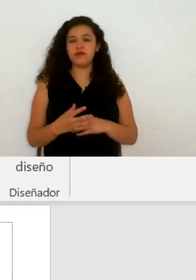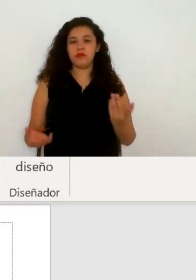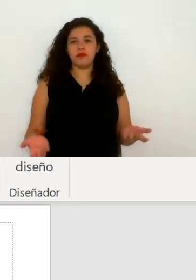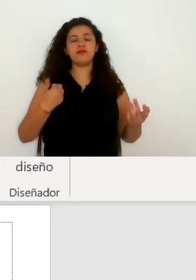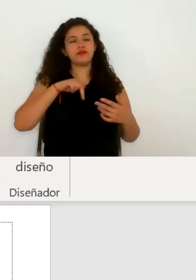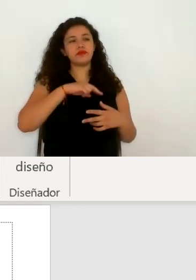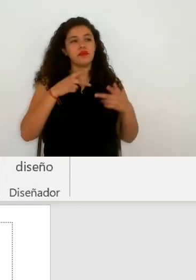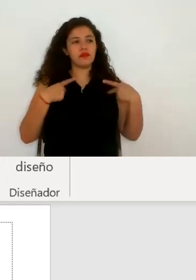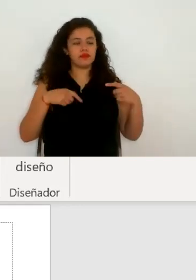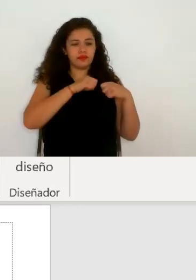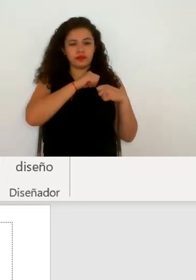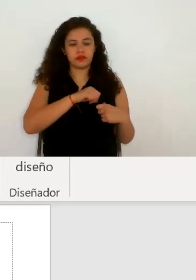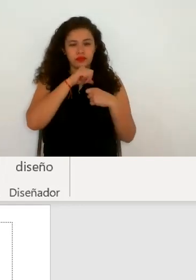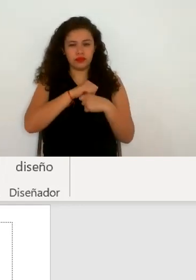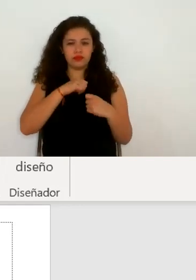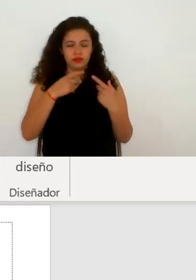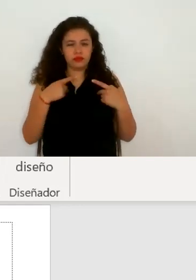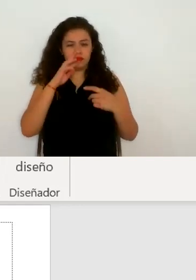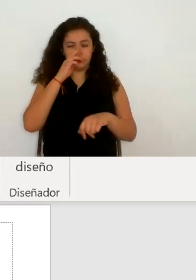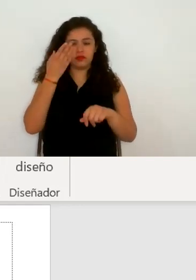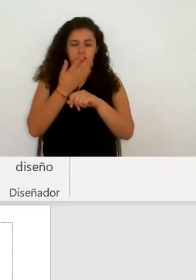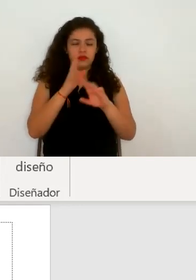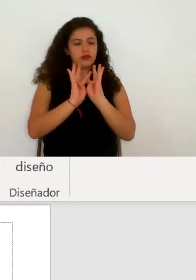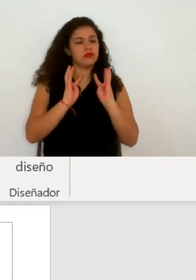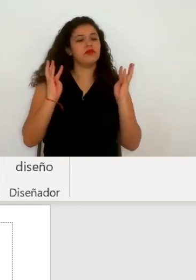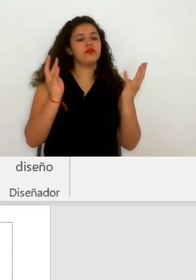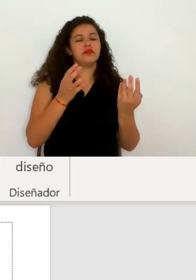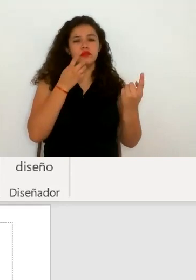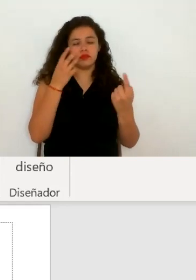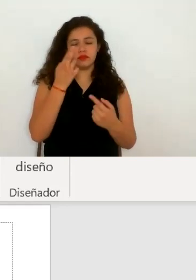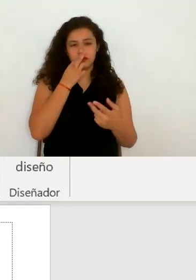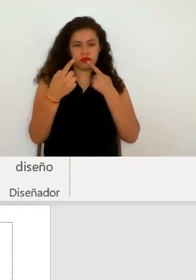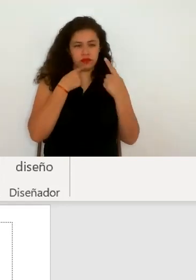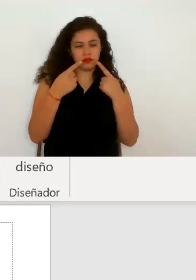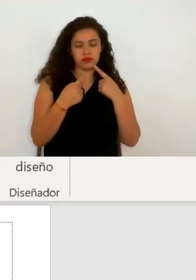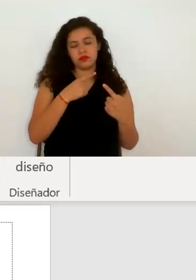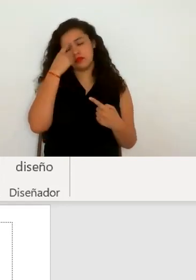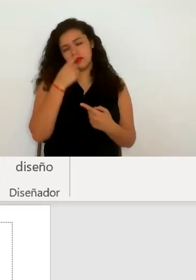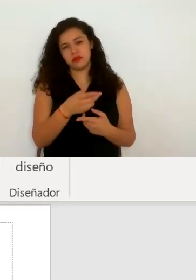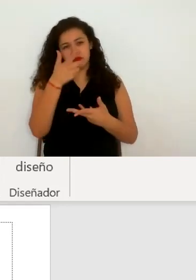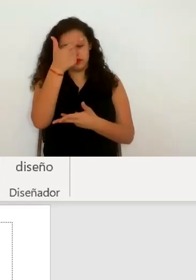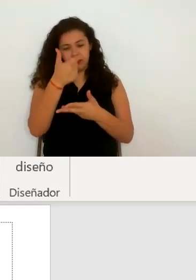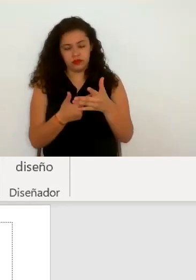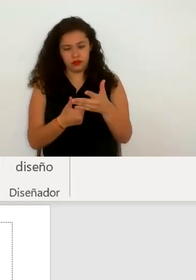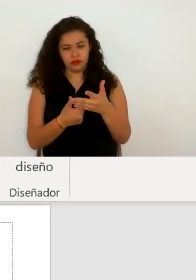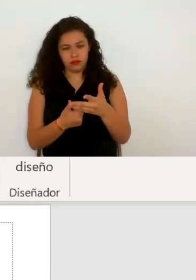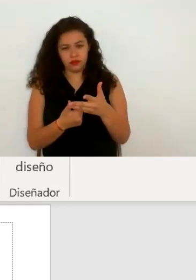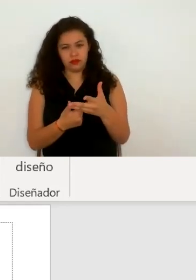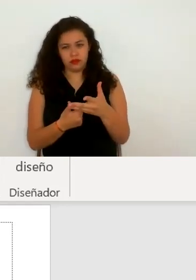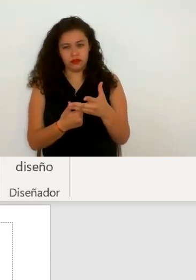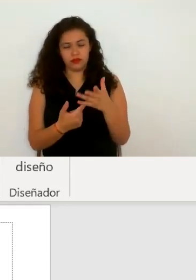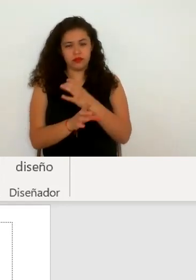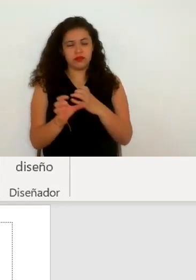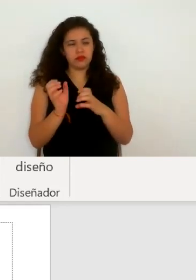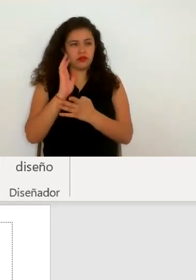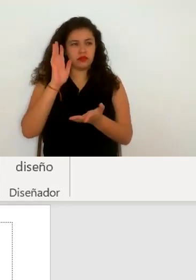con todas las autoridades de la institución a través del inventario de archivo de